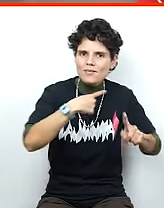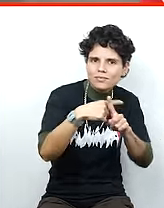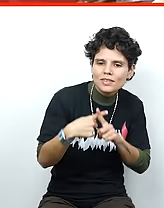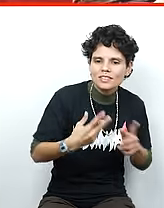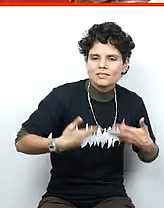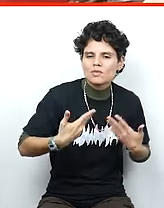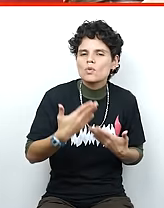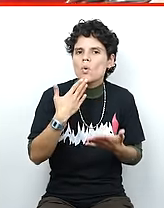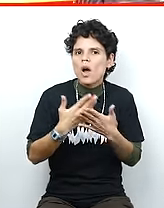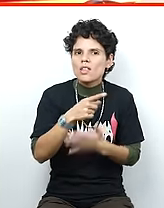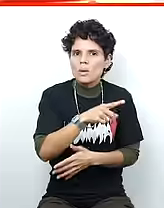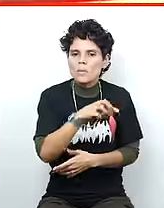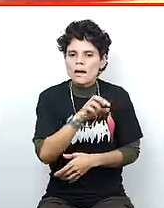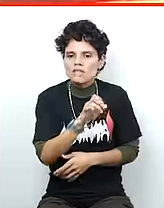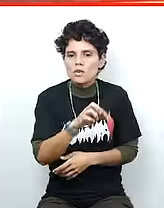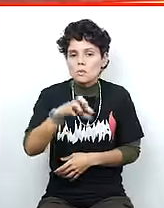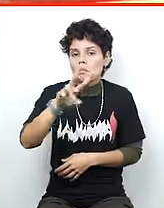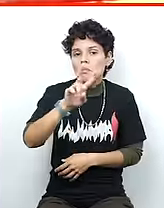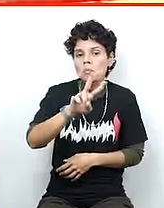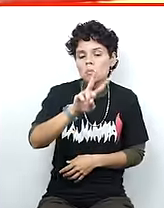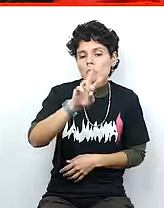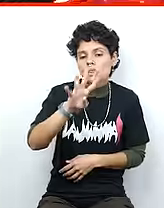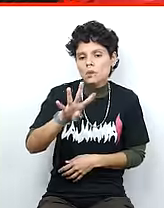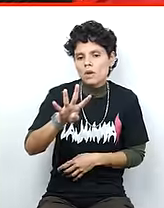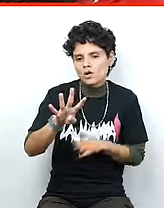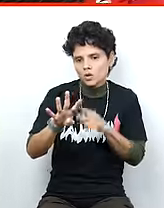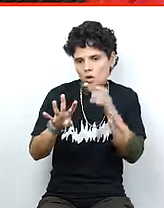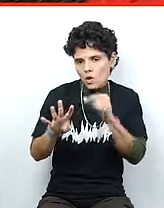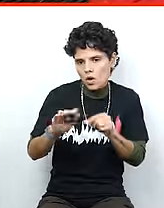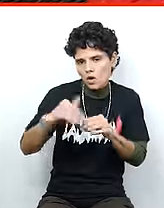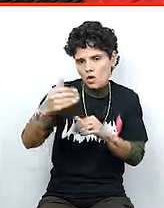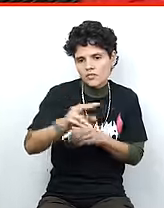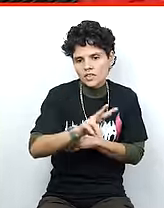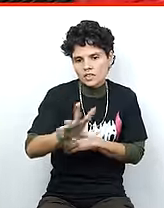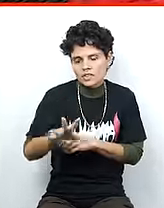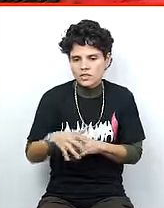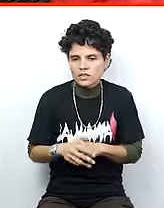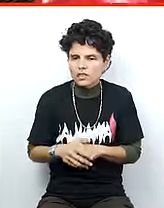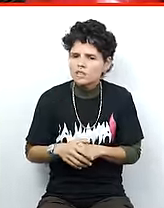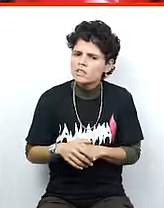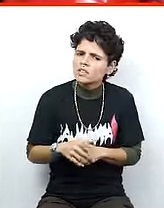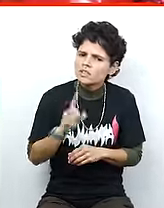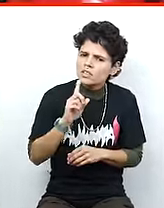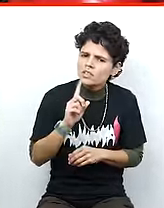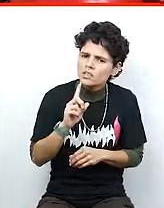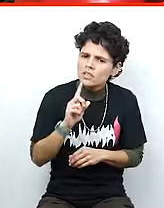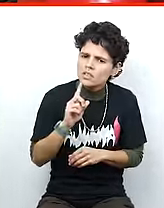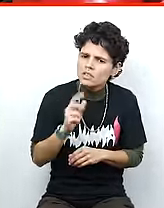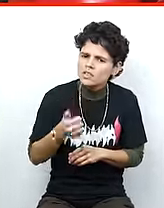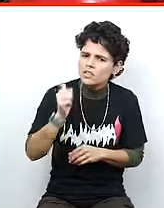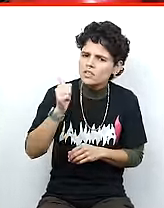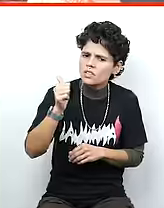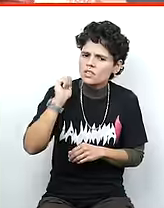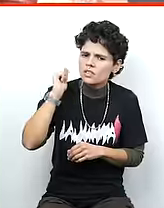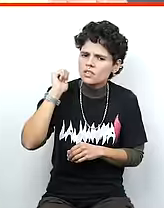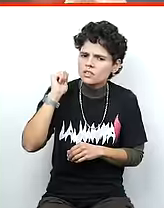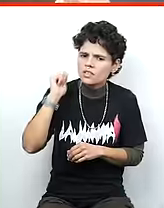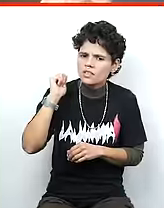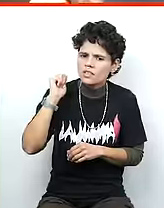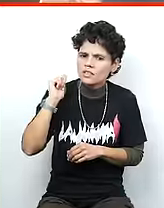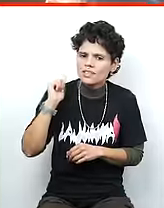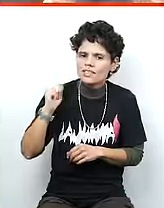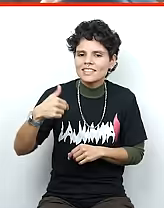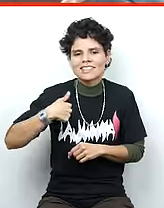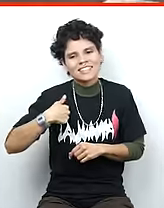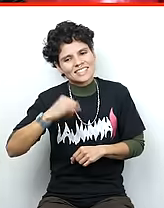ahora? 24. Igual, cumplir 25. Hoy día cumplí. ¿Qué escuchás? Antes de ayer. ¿Quién? Ah, sí, ojo. Hoy